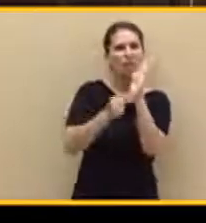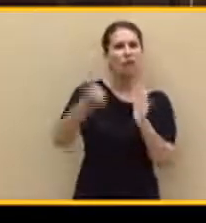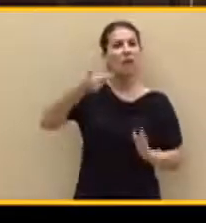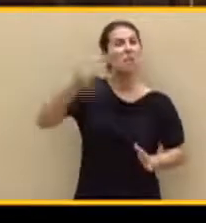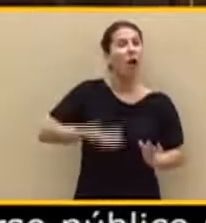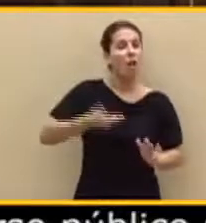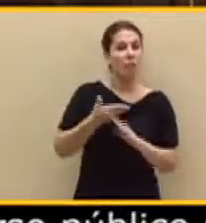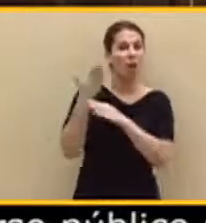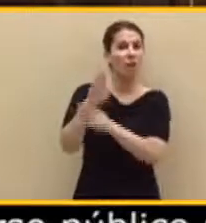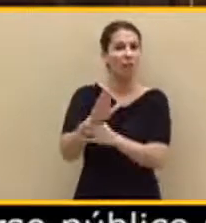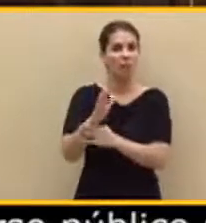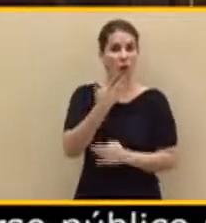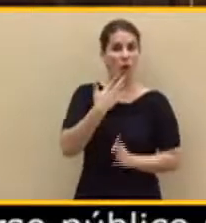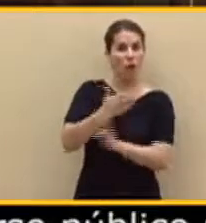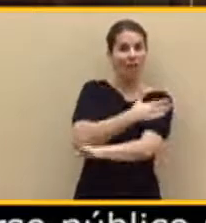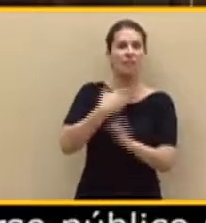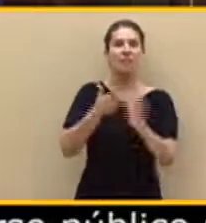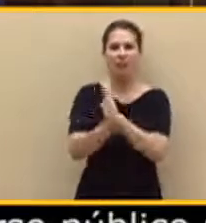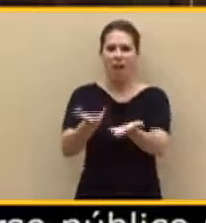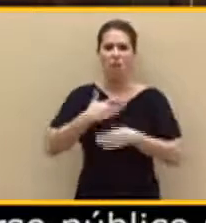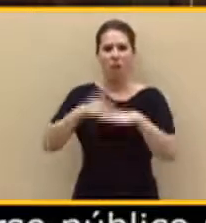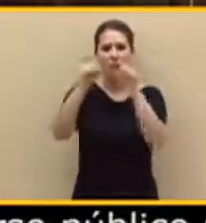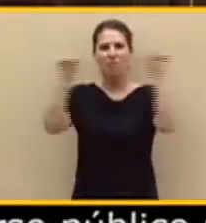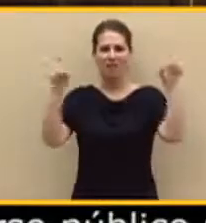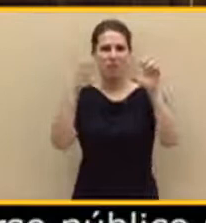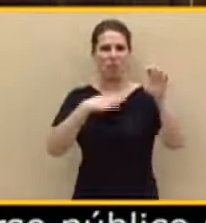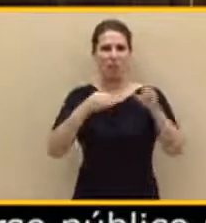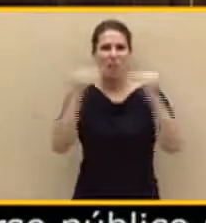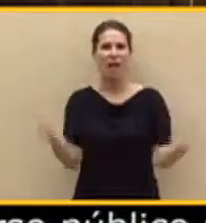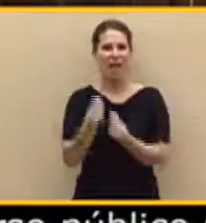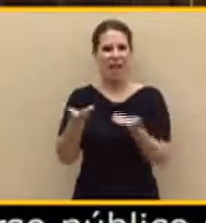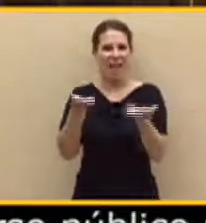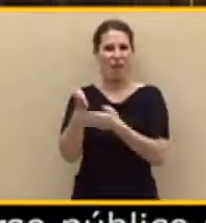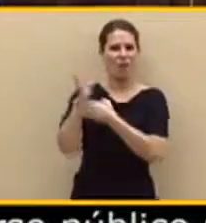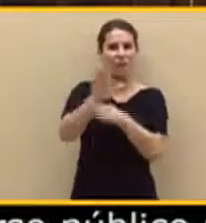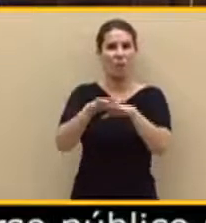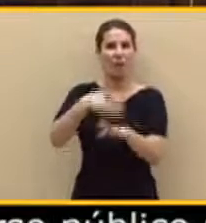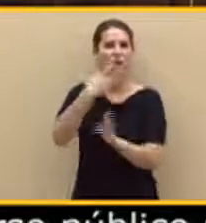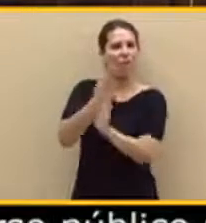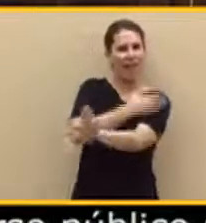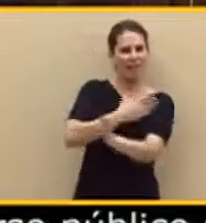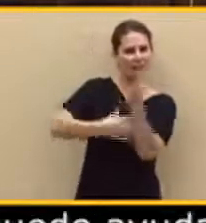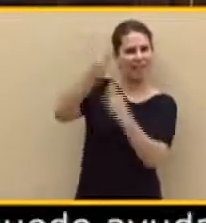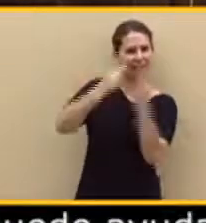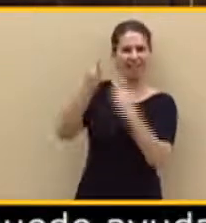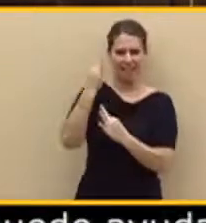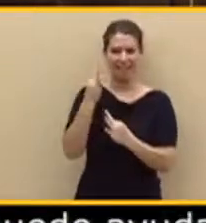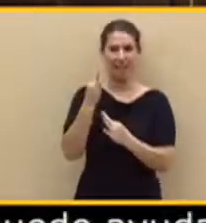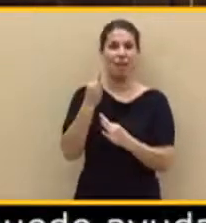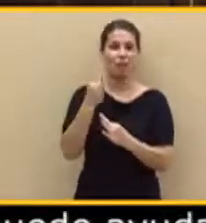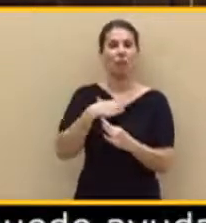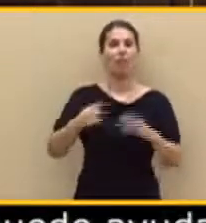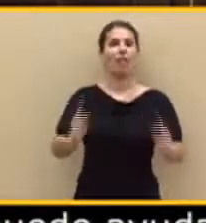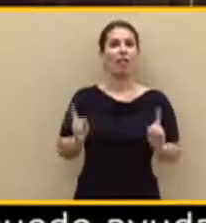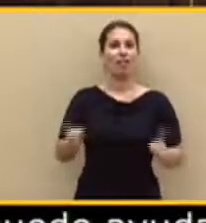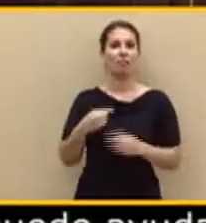pues puede ayudar a que una empresa mejore la oferta, porque conoce la información de forma más precisa y por adelantado, y se puede dar con ello apariencia de